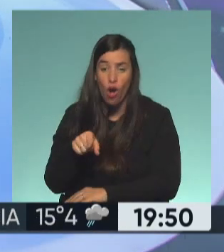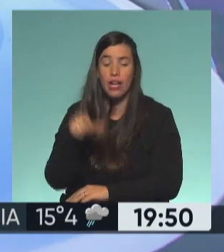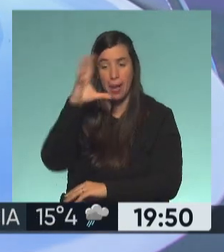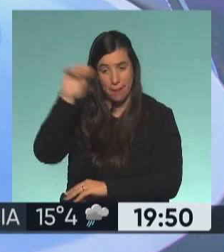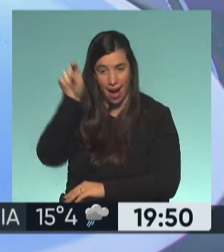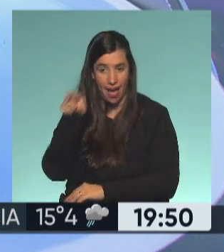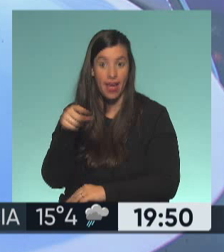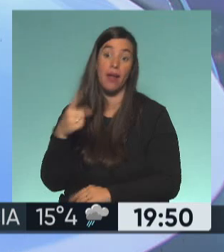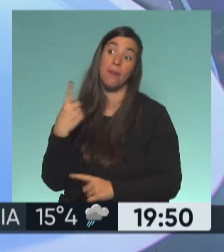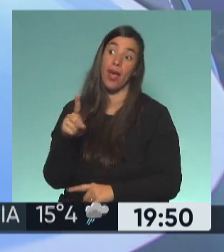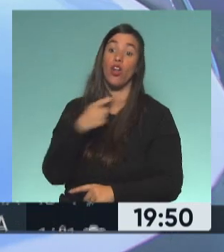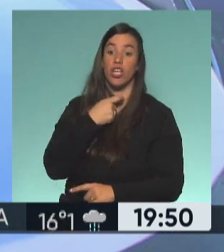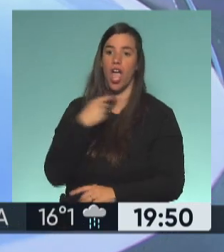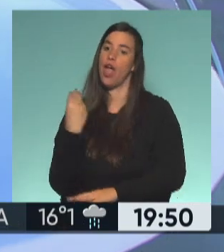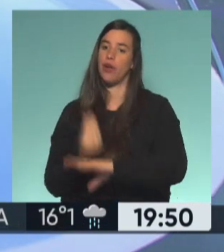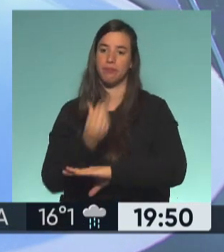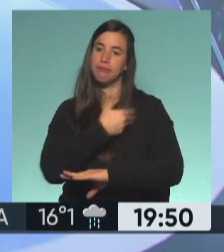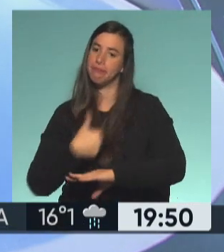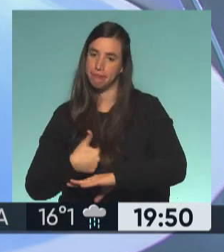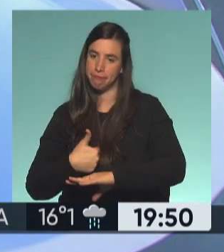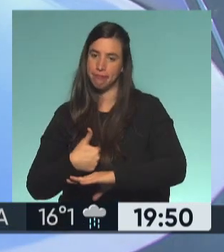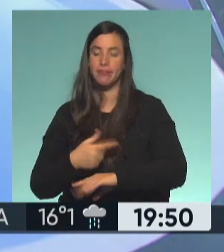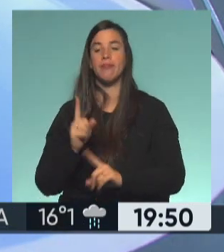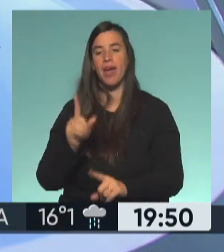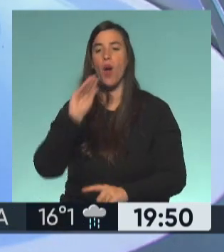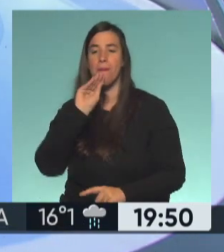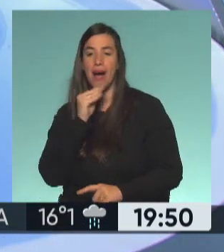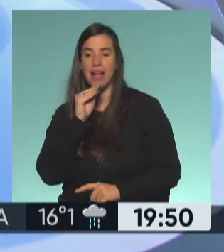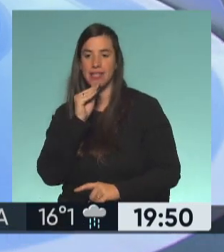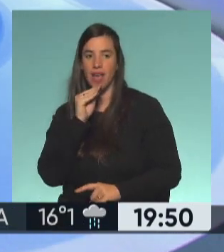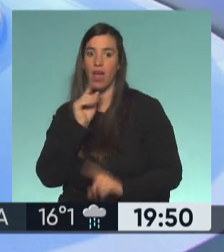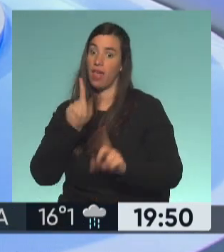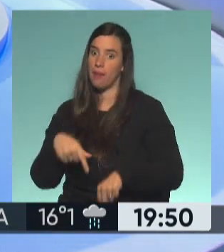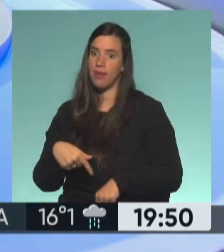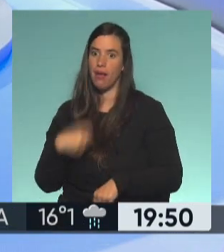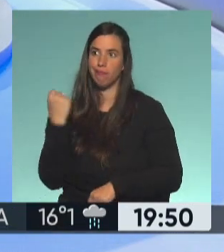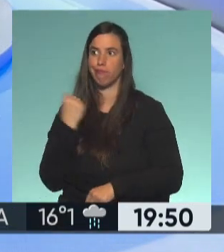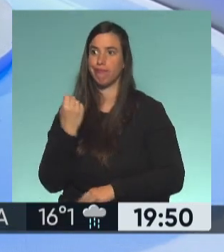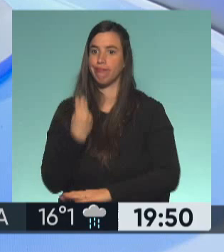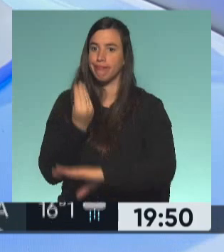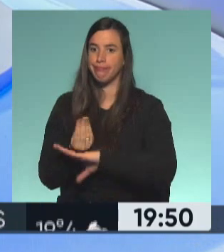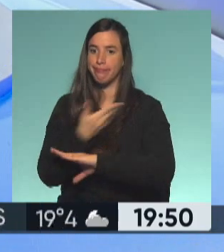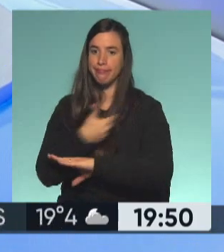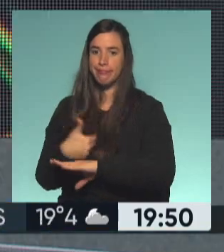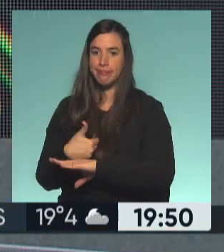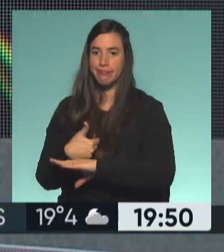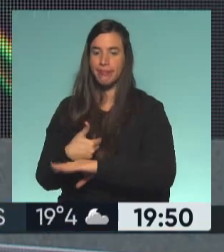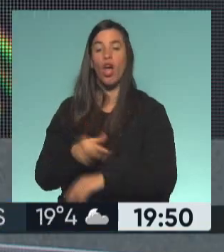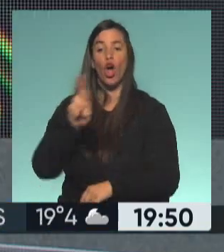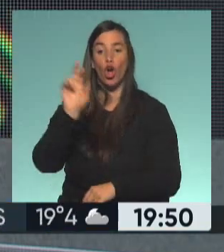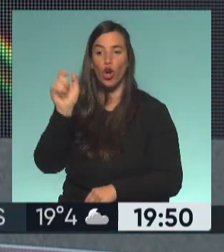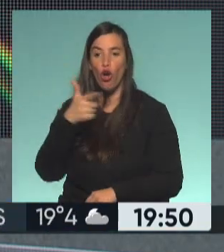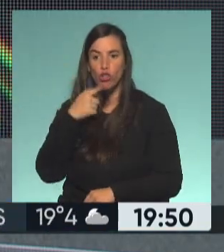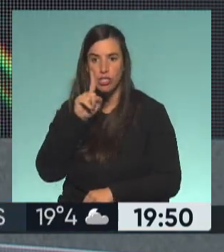quiero ser. Sí. Massa, soy ministro de Economía, ¿por qué no a mí también? Agustín Rossi, ¿y a mí no me vieron?